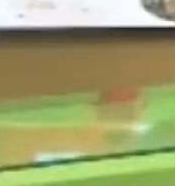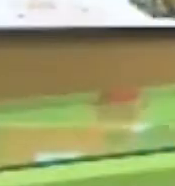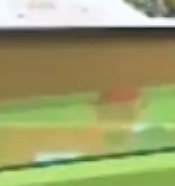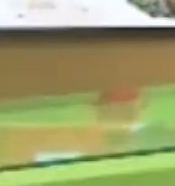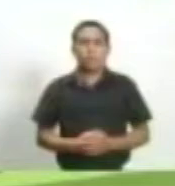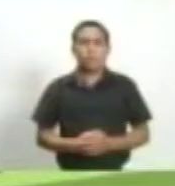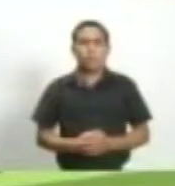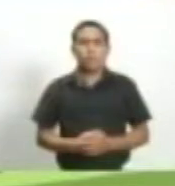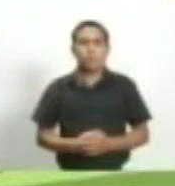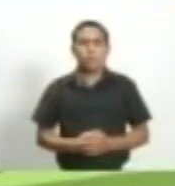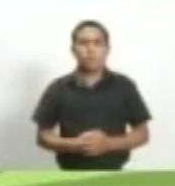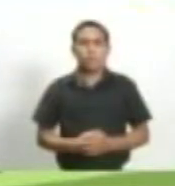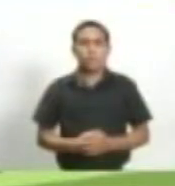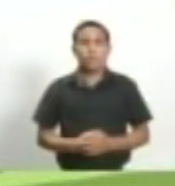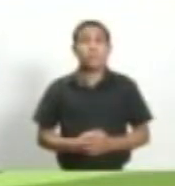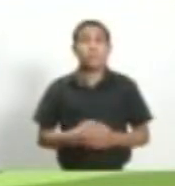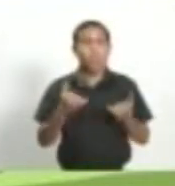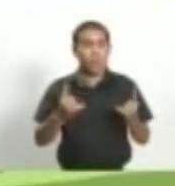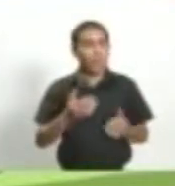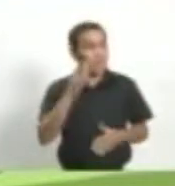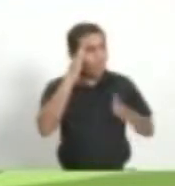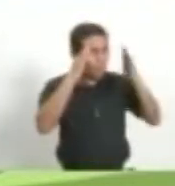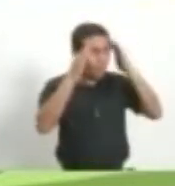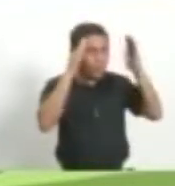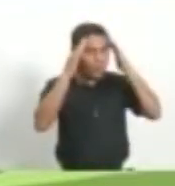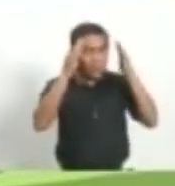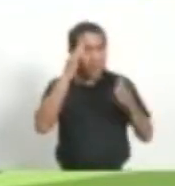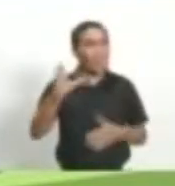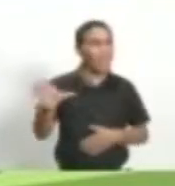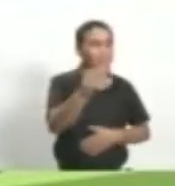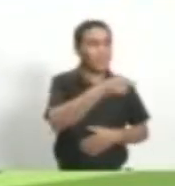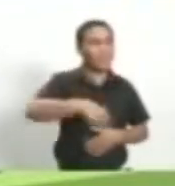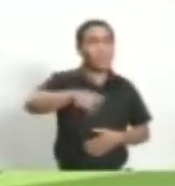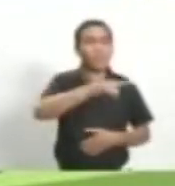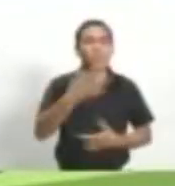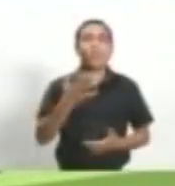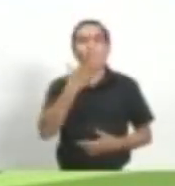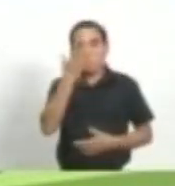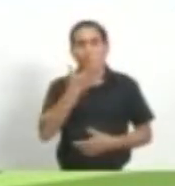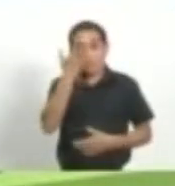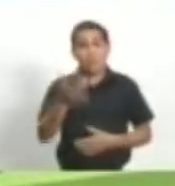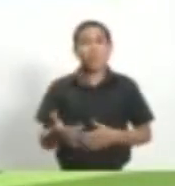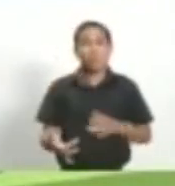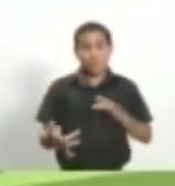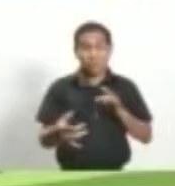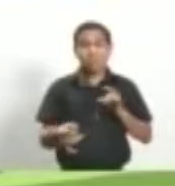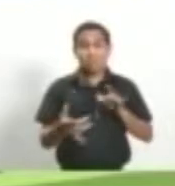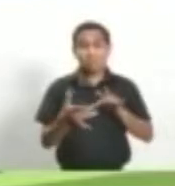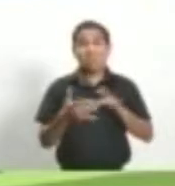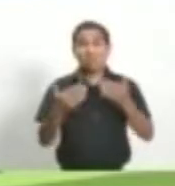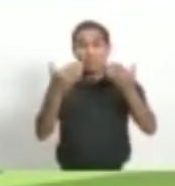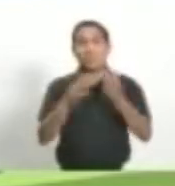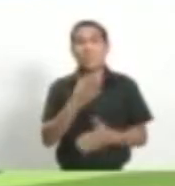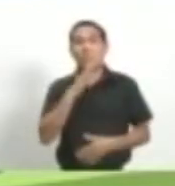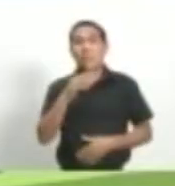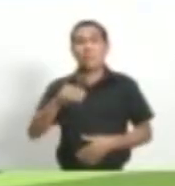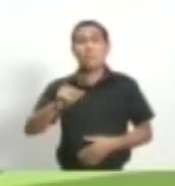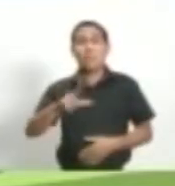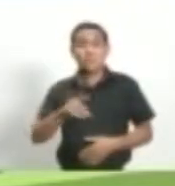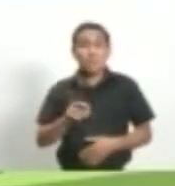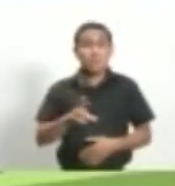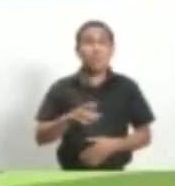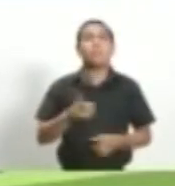Bien, Jason, y es momento entonces de saludar a toda nuestra teleaudiencia que está ahí conectada en el Facebook. Para el día de hoy ellos son Mildred Maldonado, Giovanni